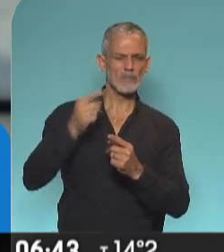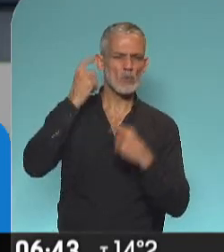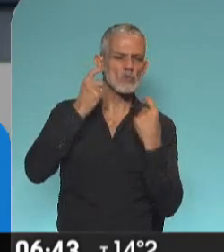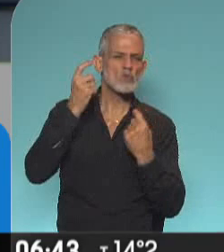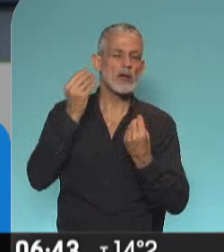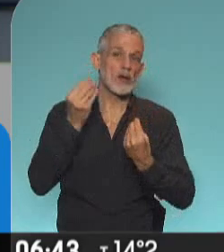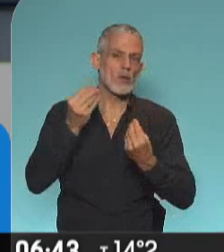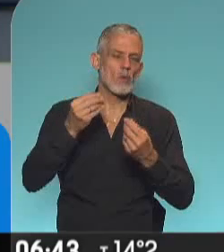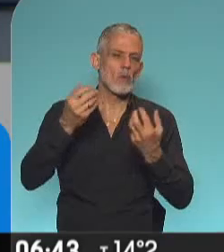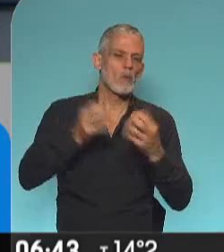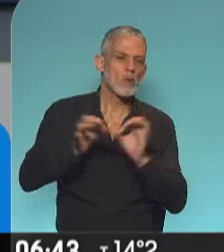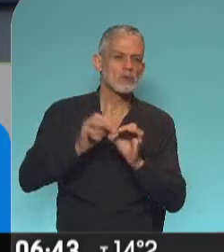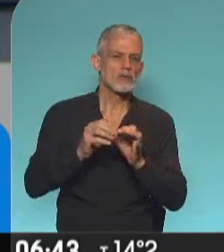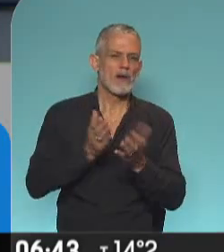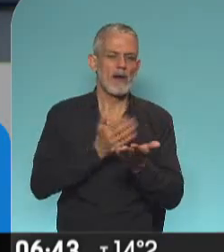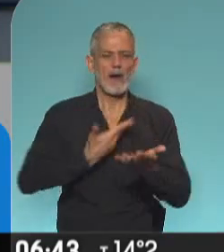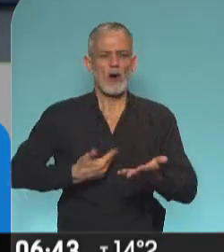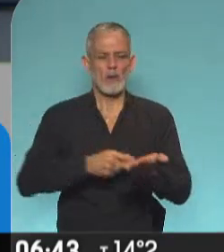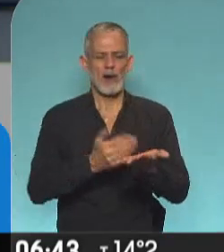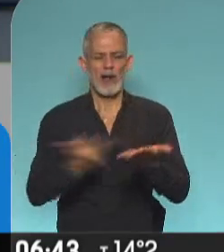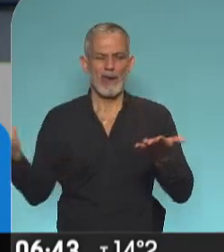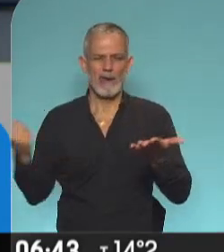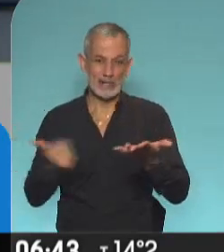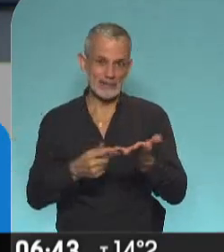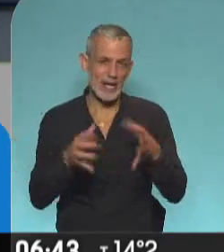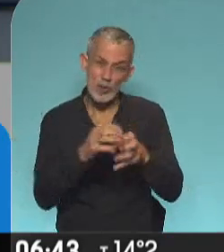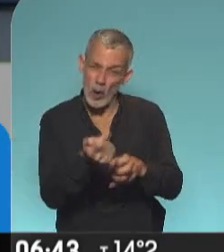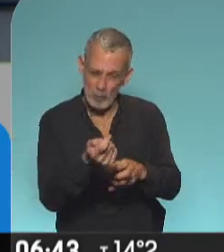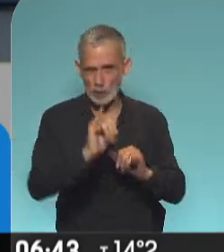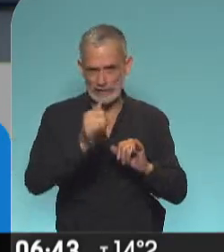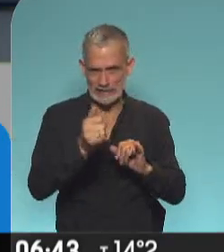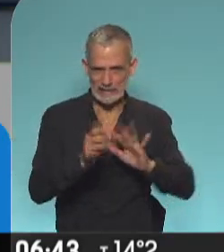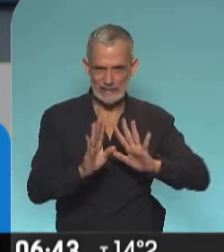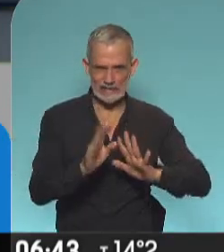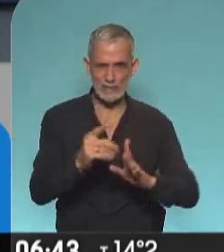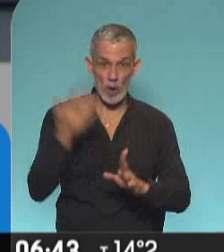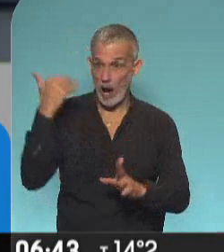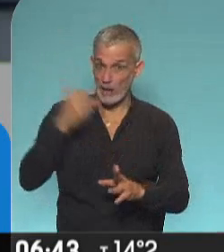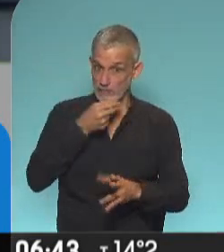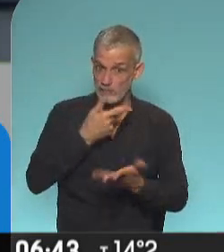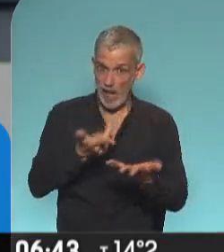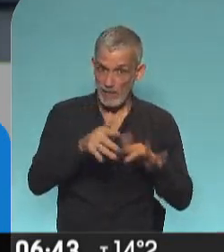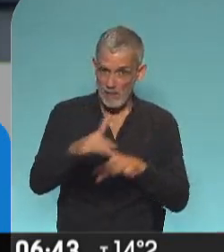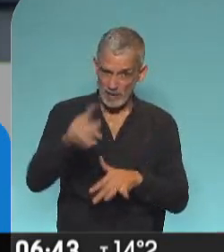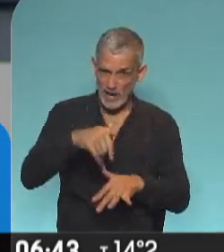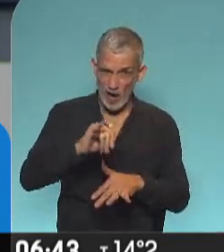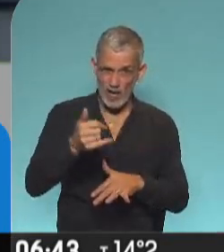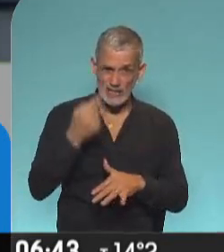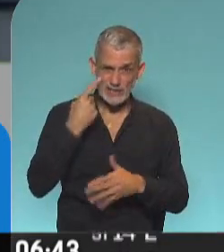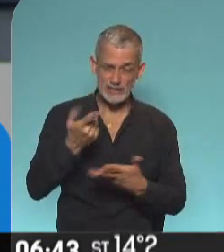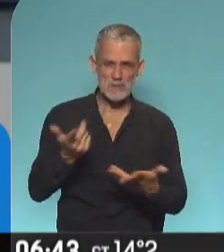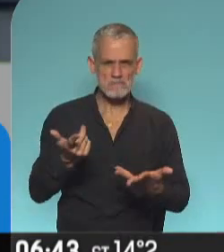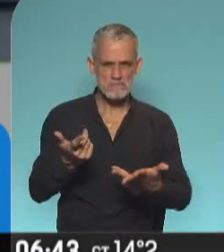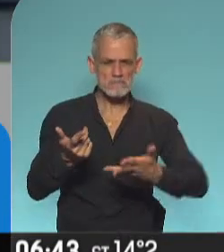un proyecto desestabilizador. Digo, ¿es un sector minoritario? Sí, pero son consignas que no aparecían en las marchas anteriores y sí